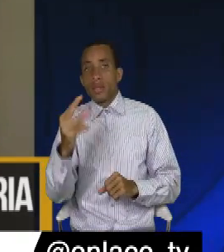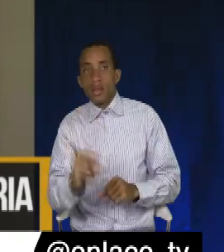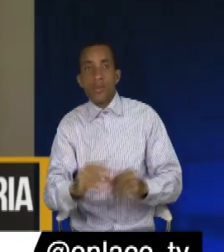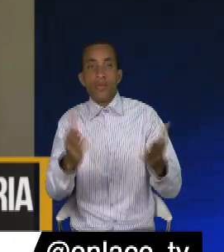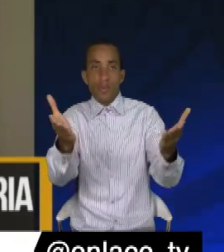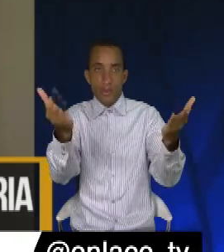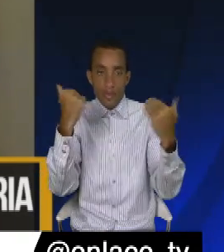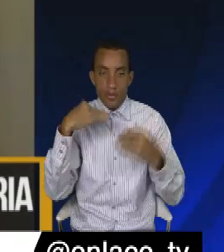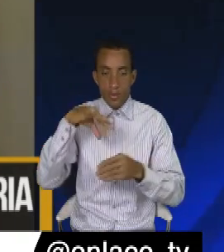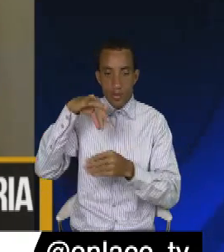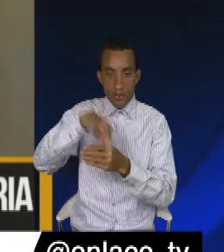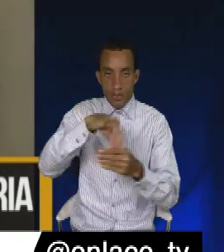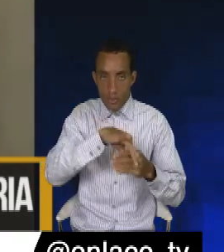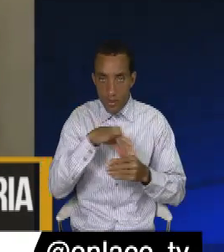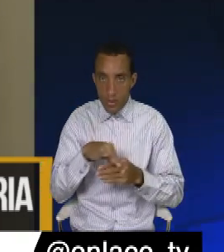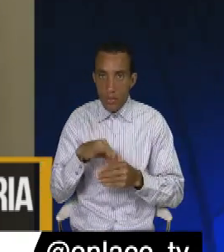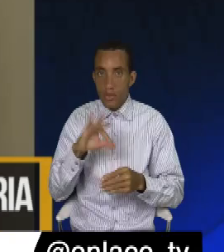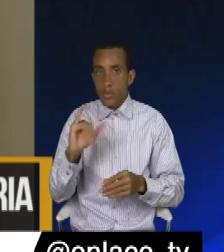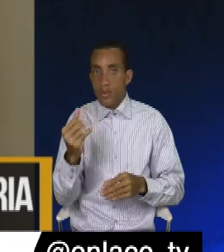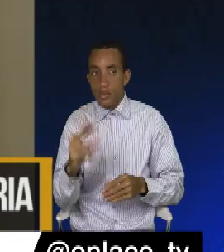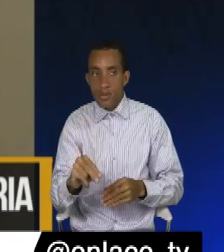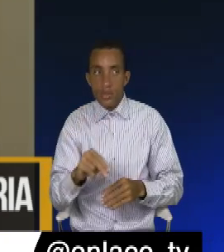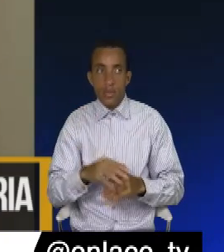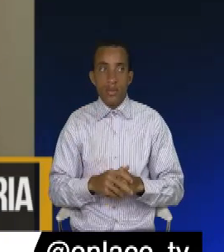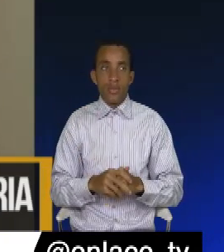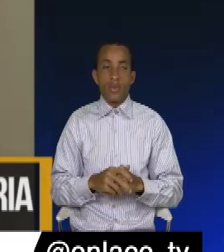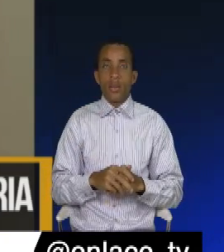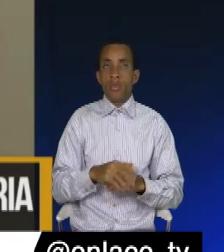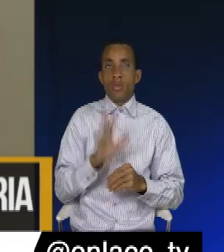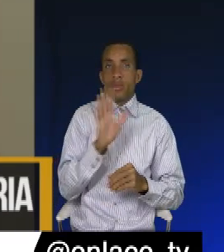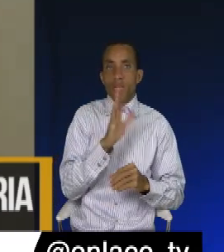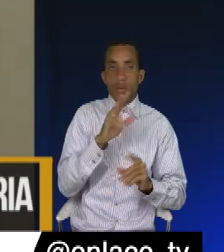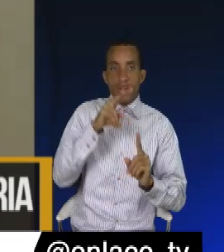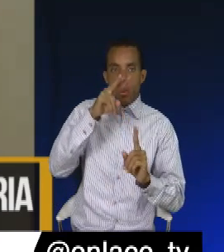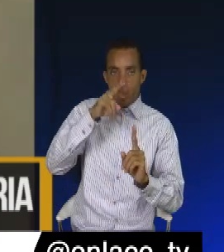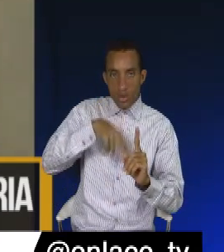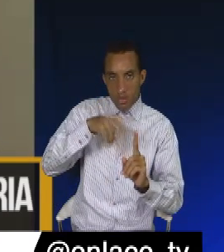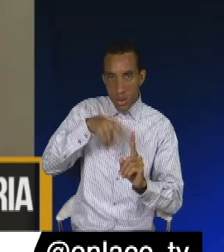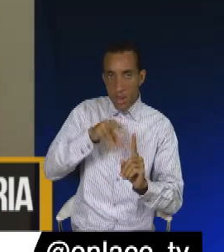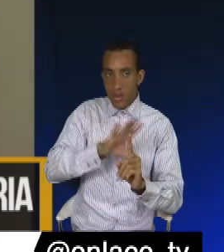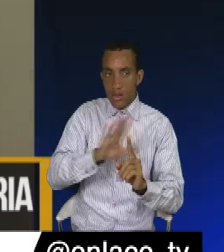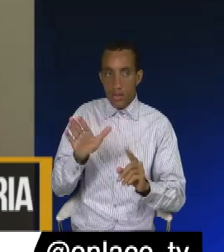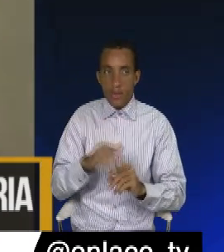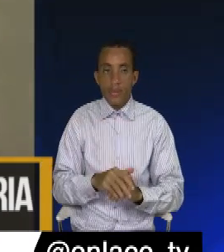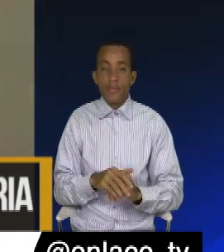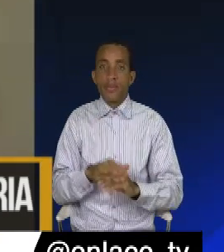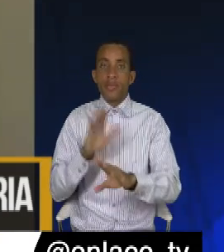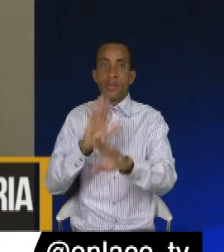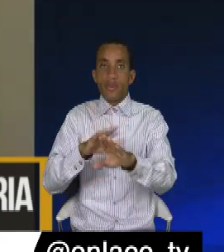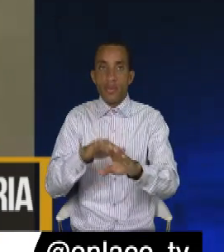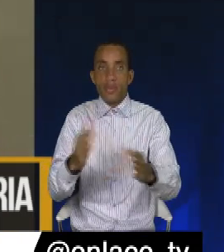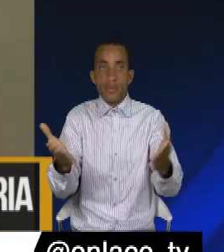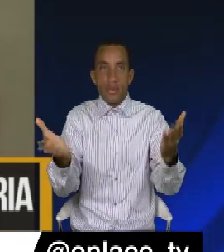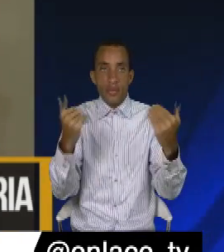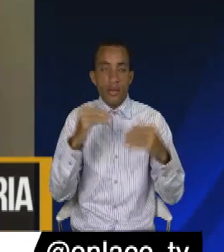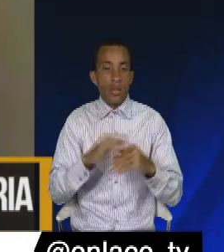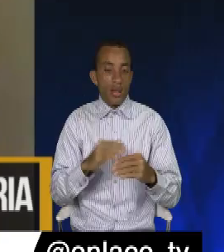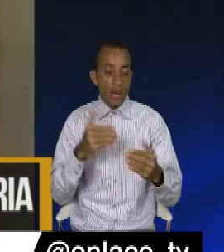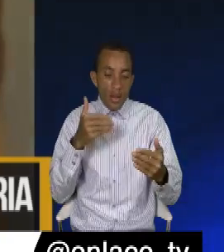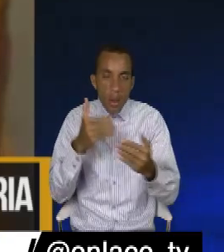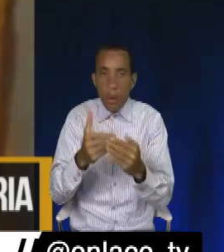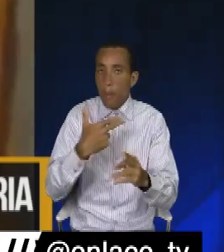elecciones en un tiempo no mayor a 2 meses, que lo haga y cite elecciones en el menor